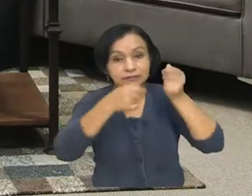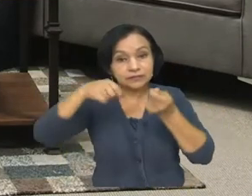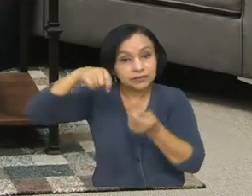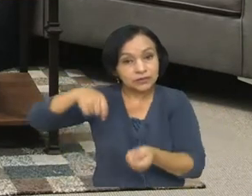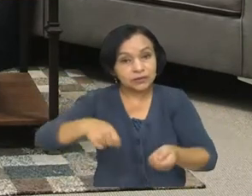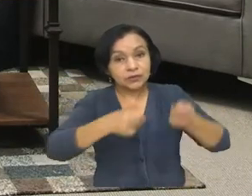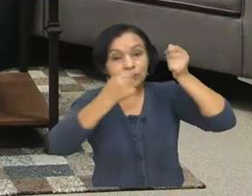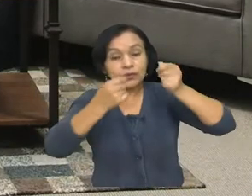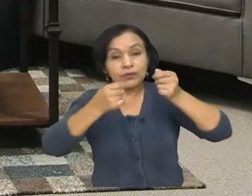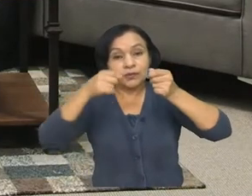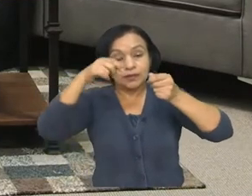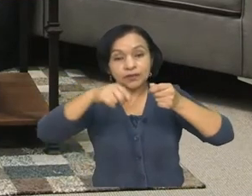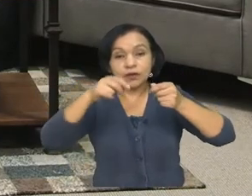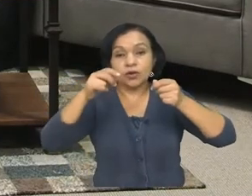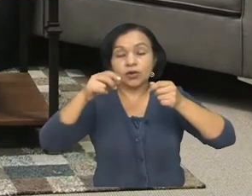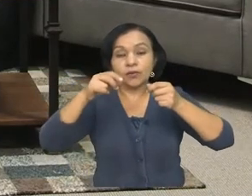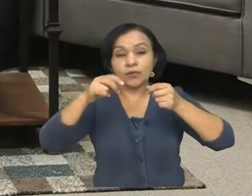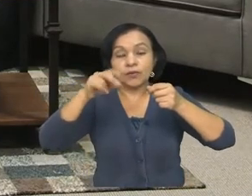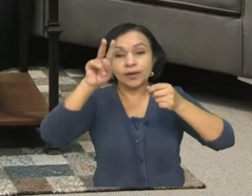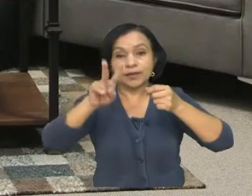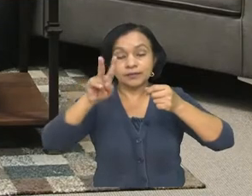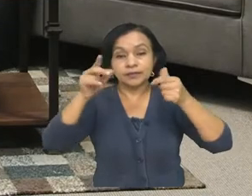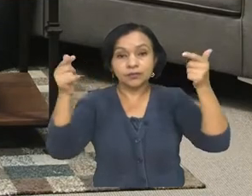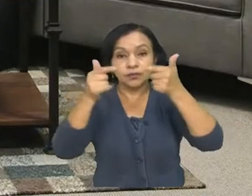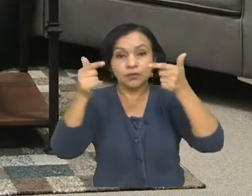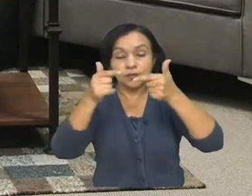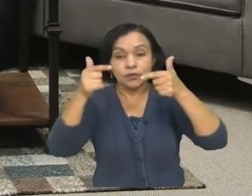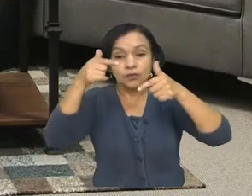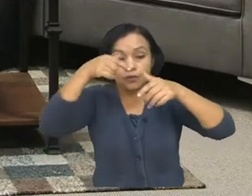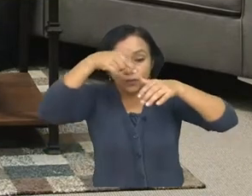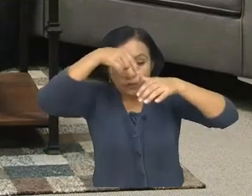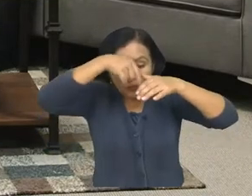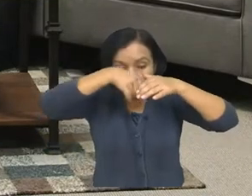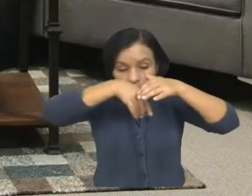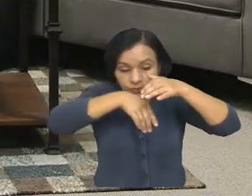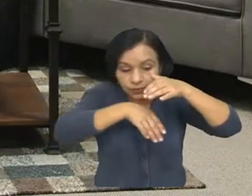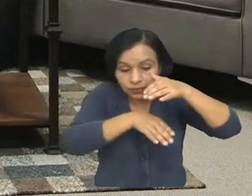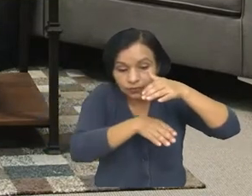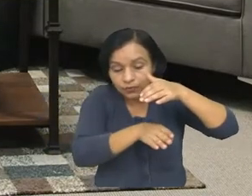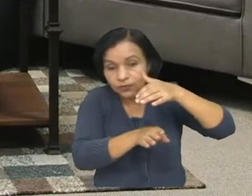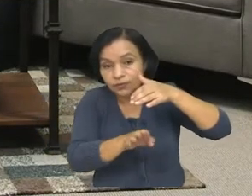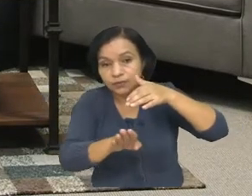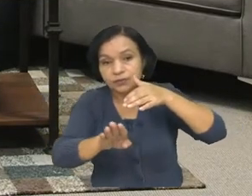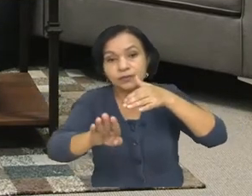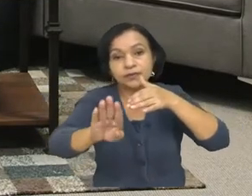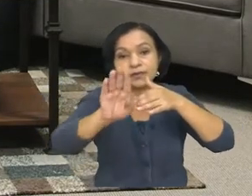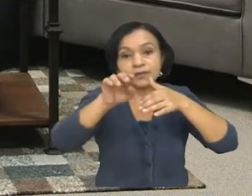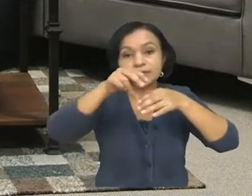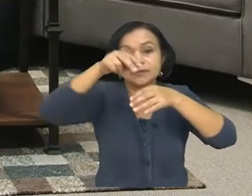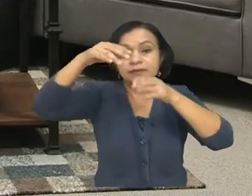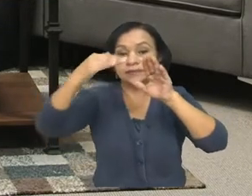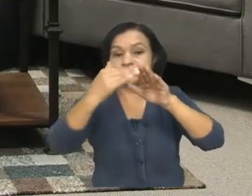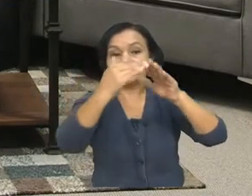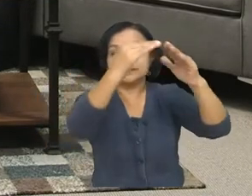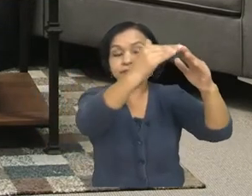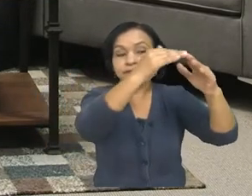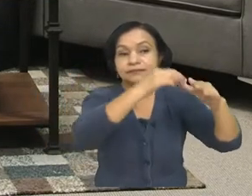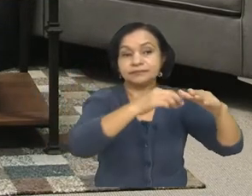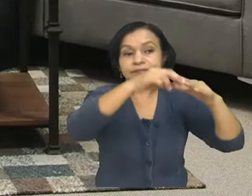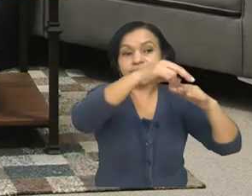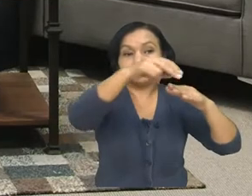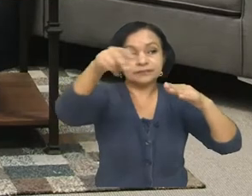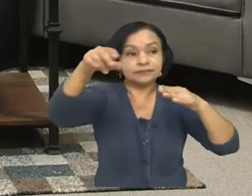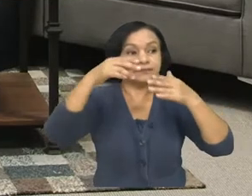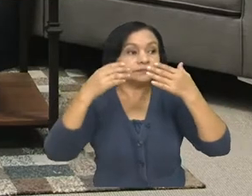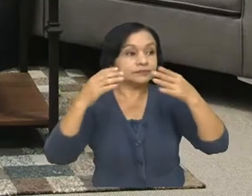en la Segunda Guerra Mundial, buscar pasadizos, ¿no?, a través de las claro. casas para pues abortar todos los